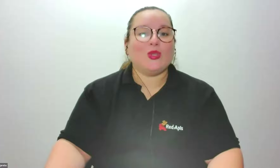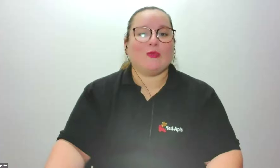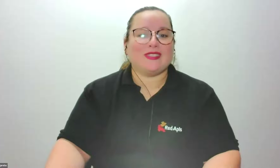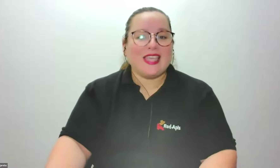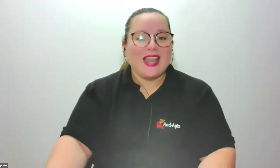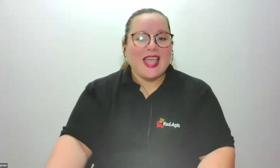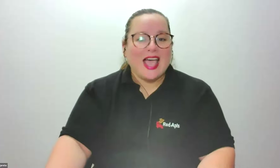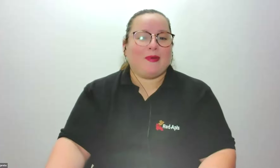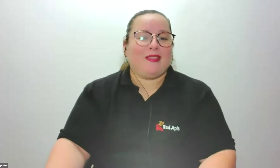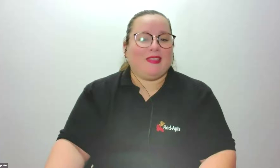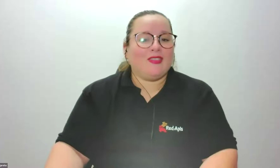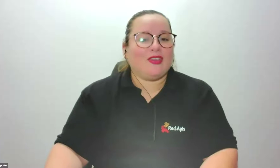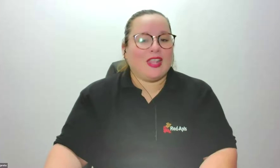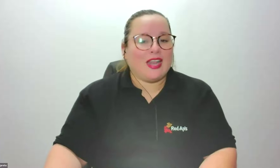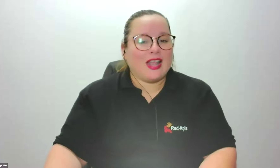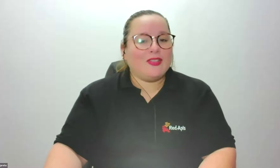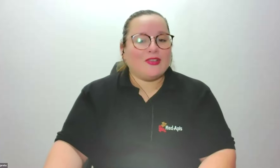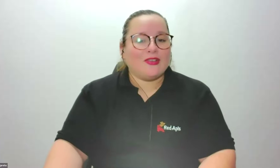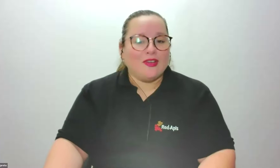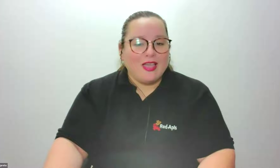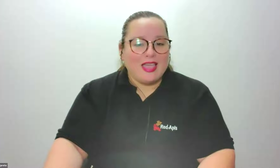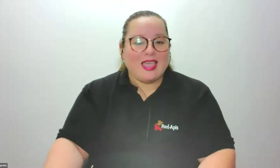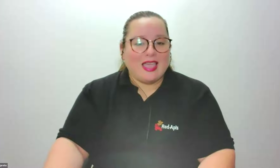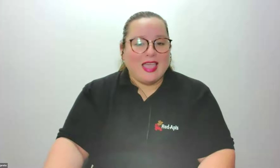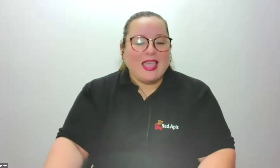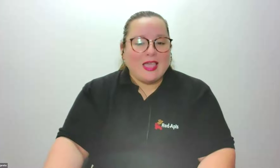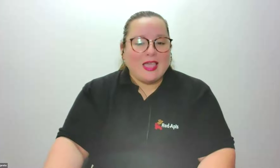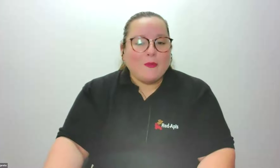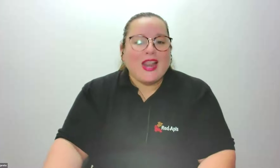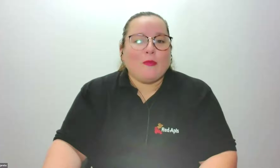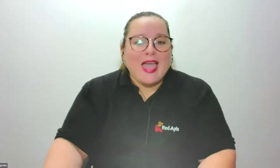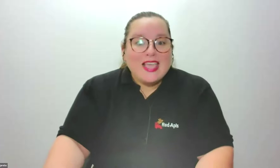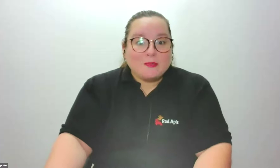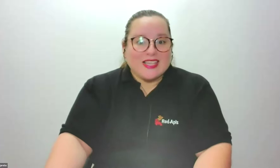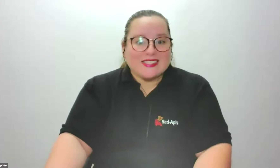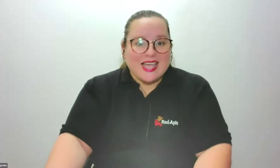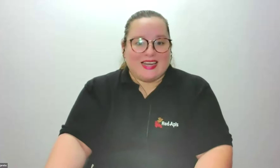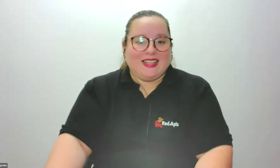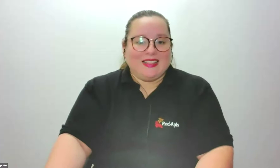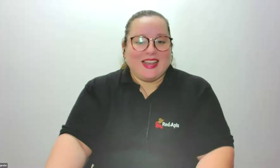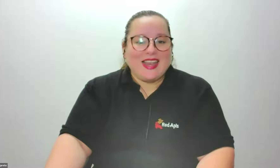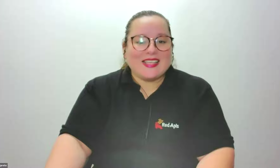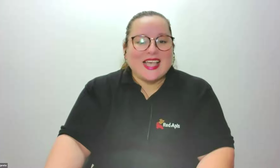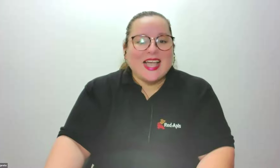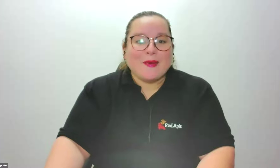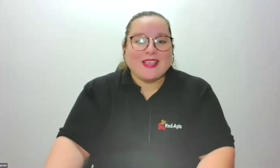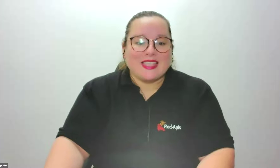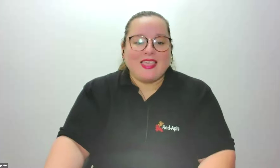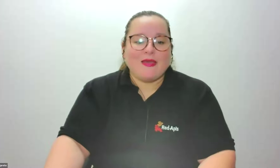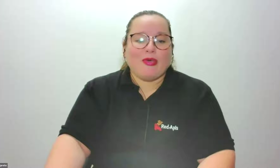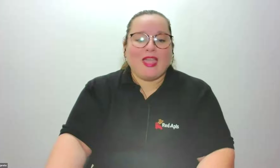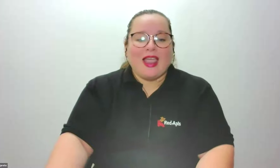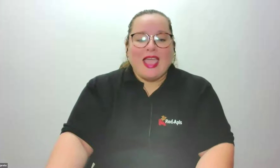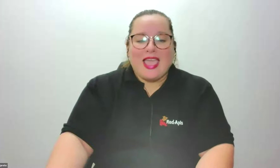esa idea, ese gusto por seguir aprendiendo, generando, que pudieran copiar y expresar, tener